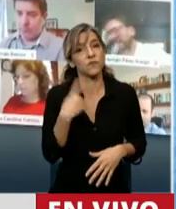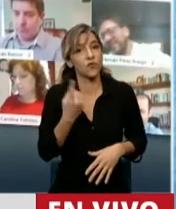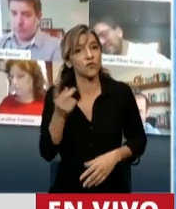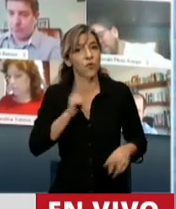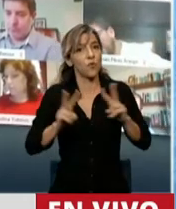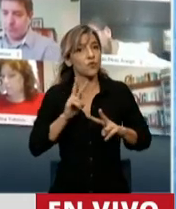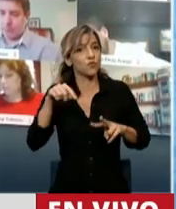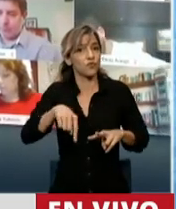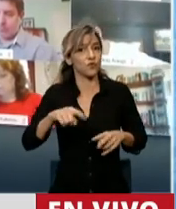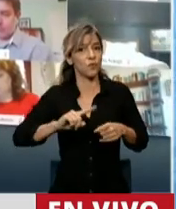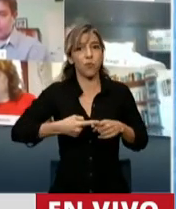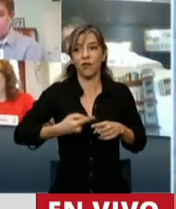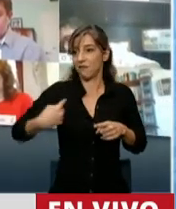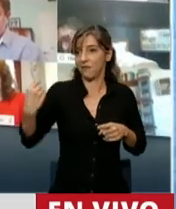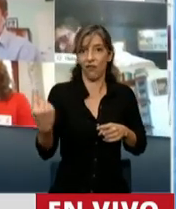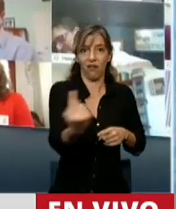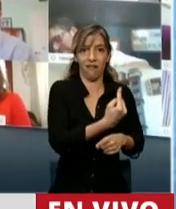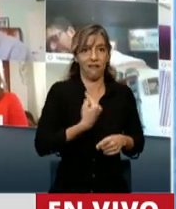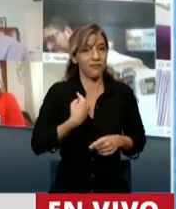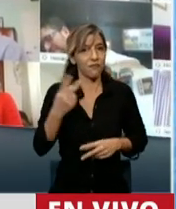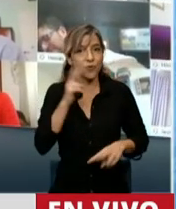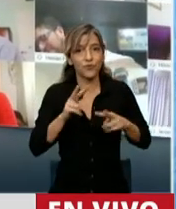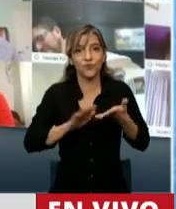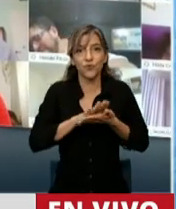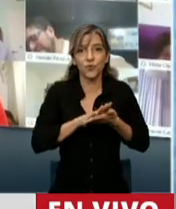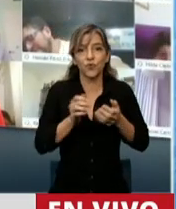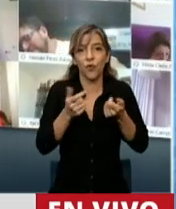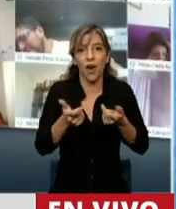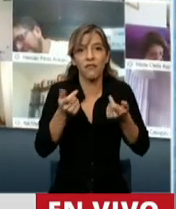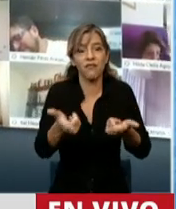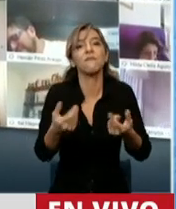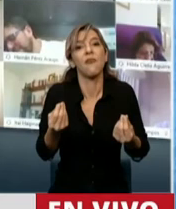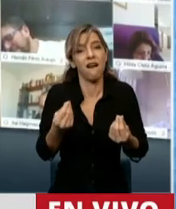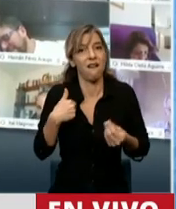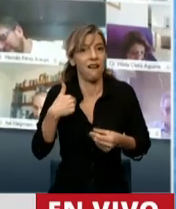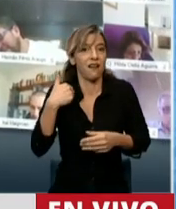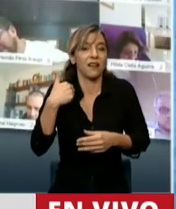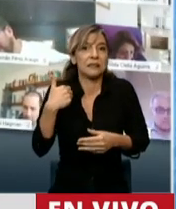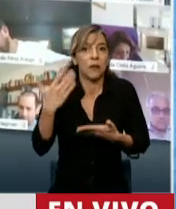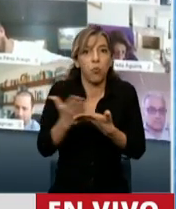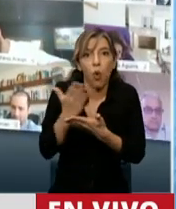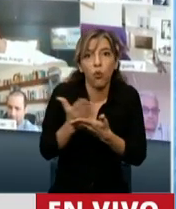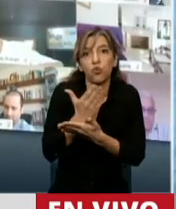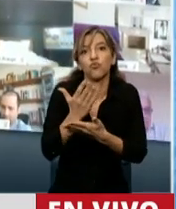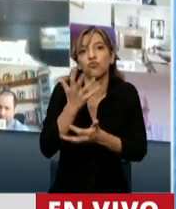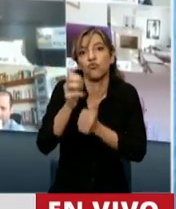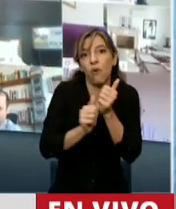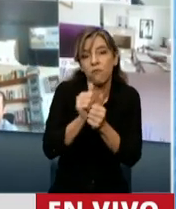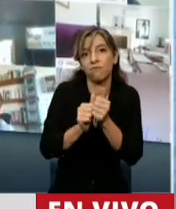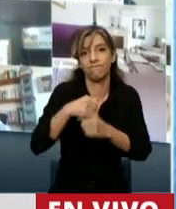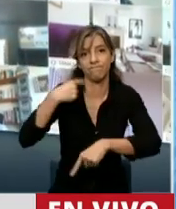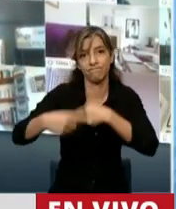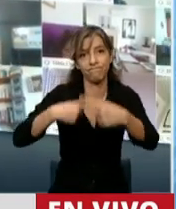colaborar para que la salida del aparato productivo, como dijo la diputada Camaño, hoy desde esta Cámara,